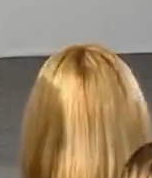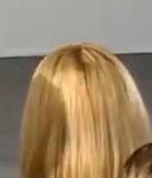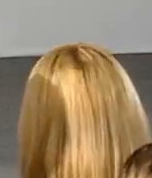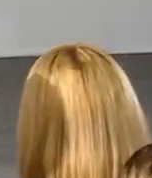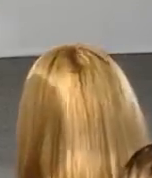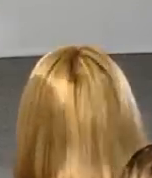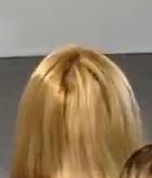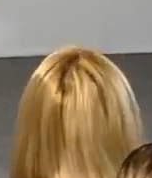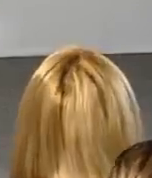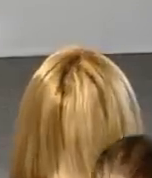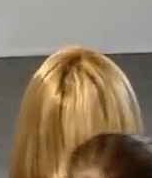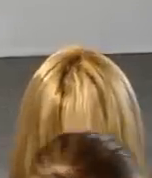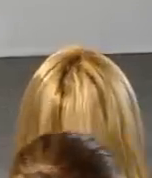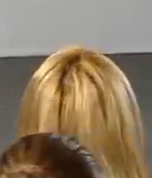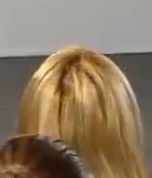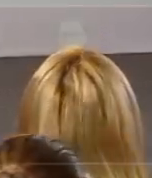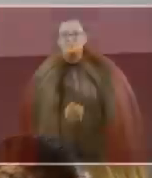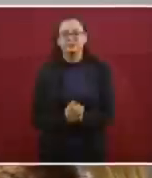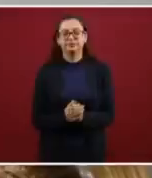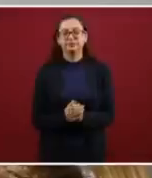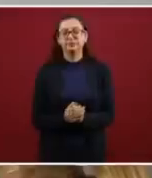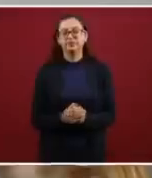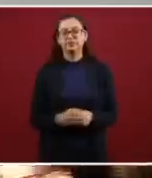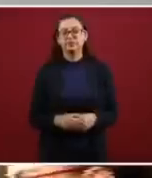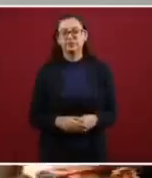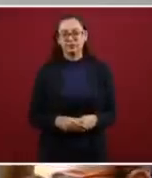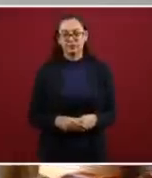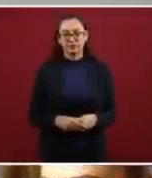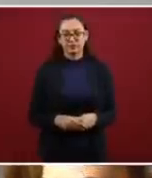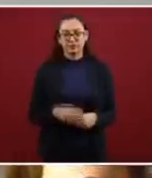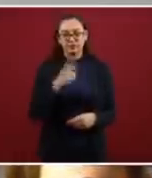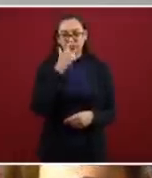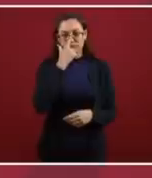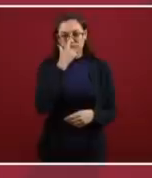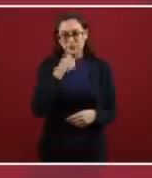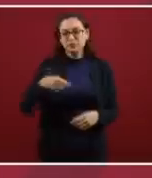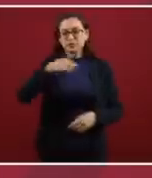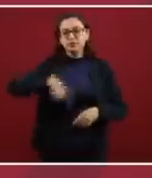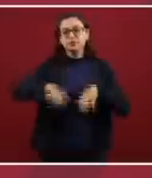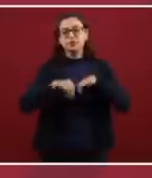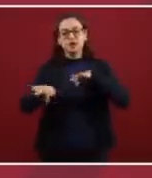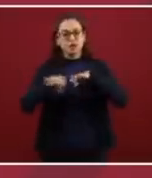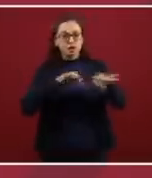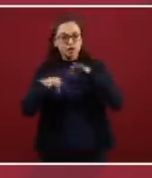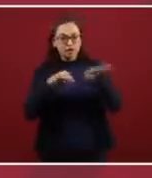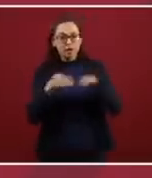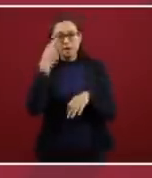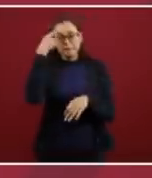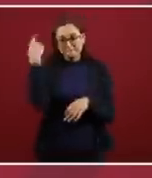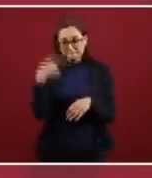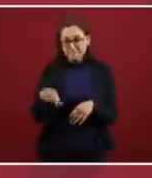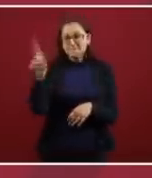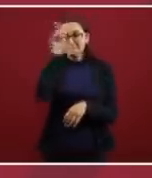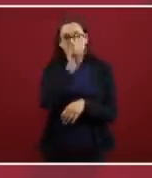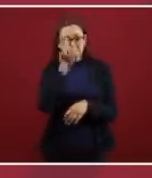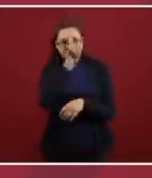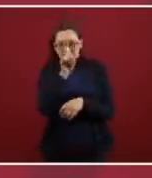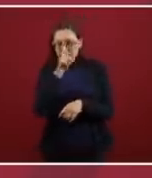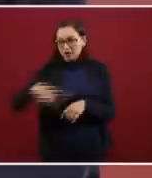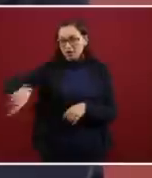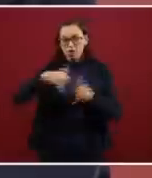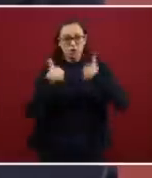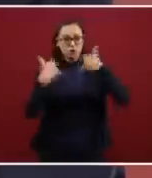orientar y que los jóvenes no caigan en la drogadicción. Lo